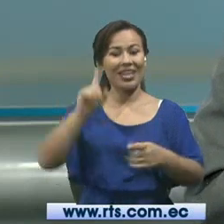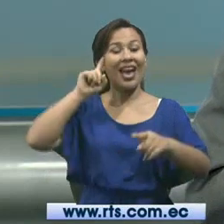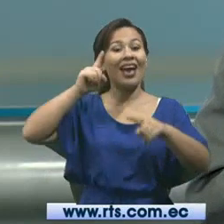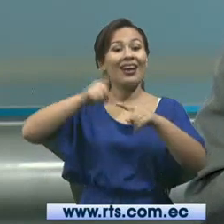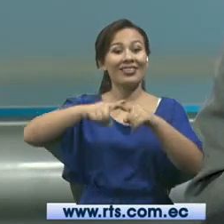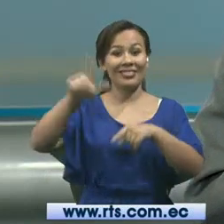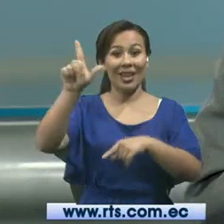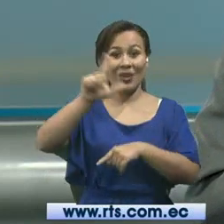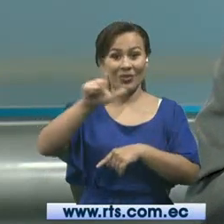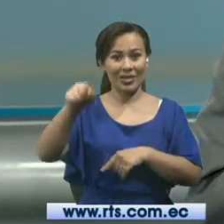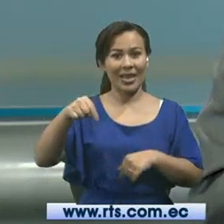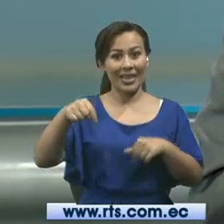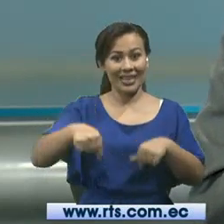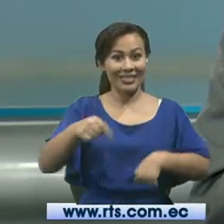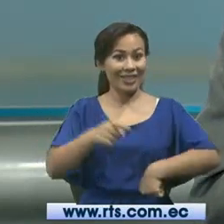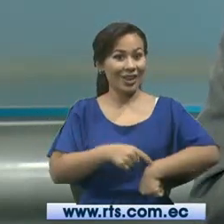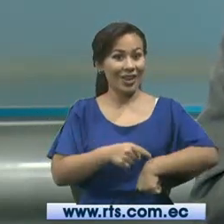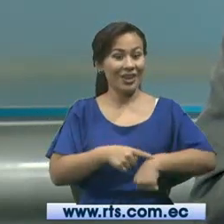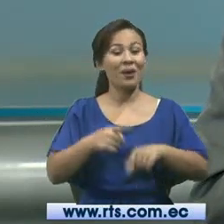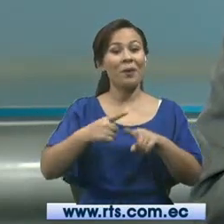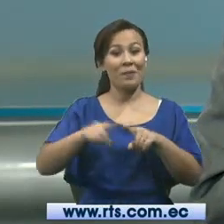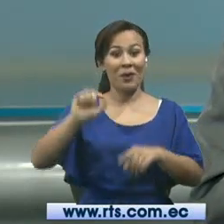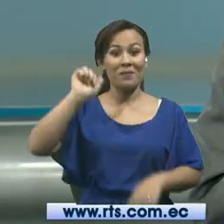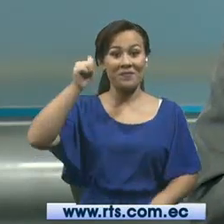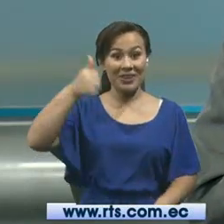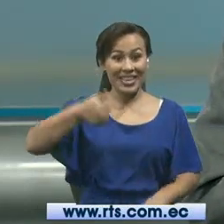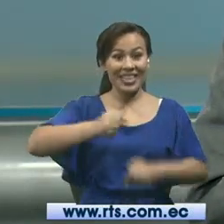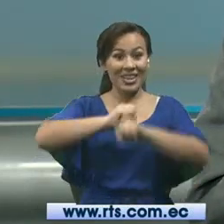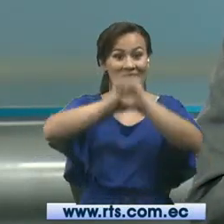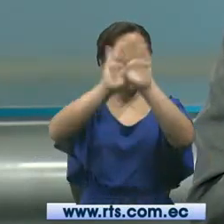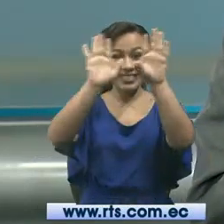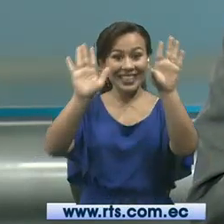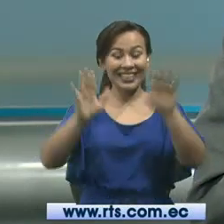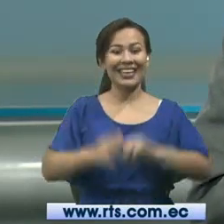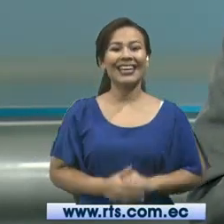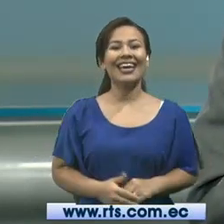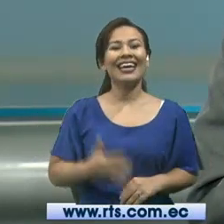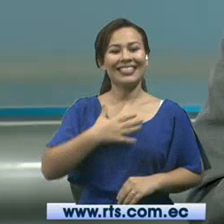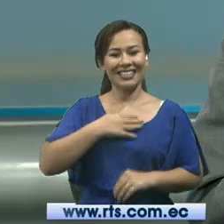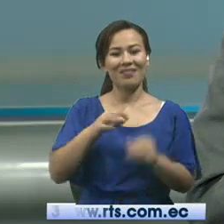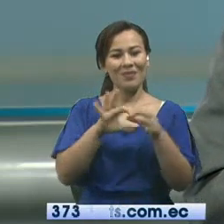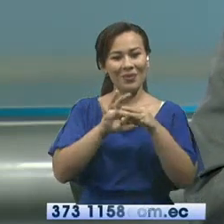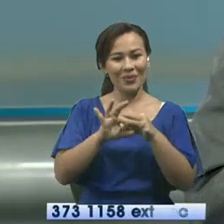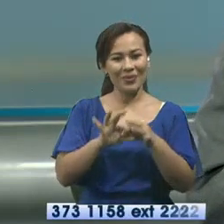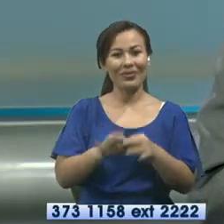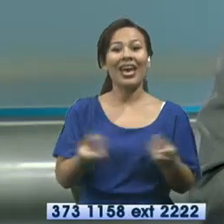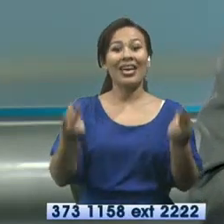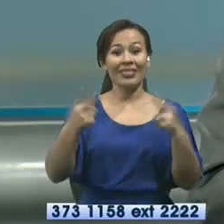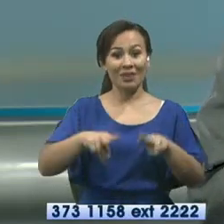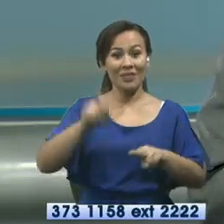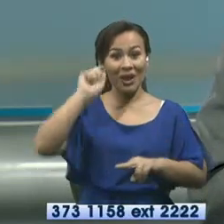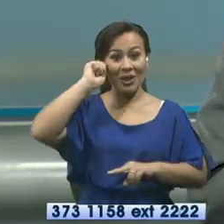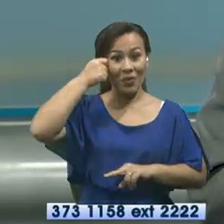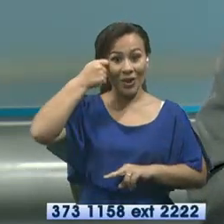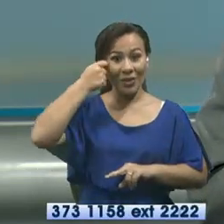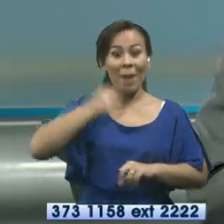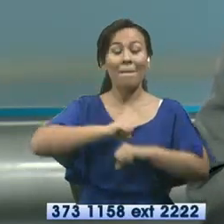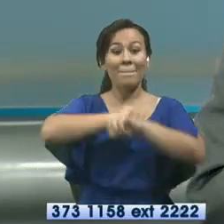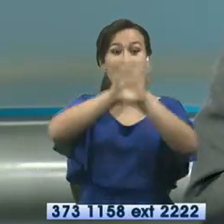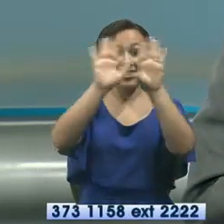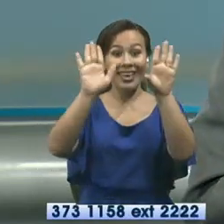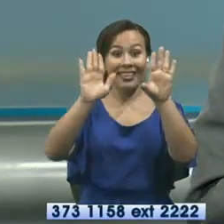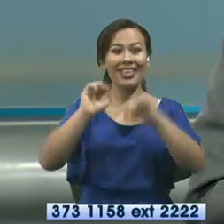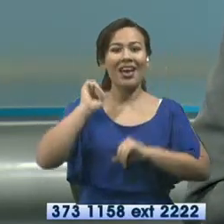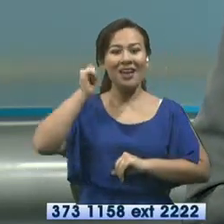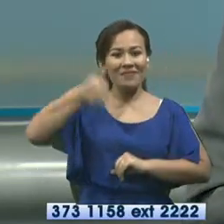lunes, en este horario. Sin embargo, mañana, muy temprano, estaremos nuevamente juntos. Además, les recuerdo que mañana es la gran final de